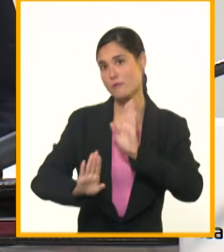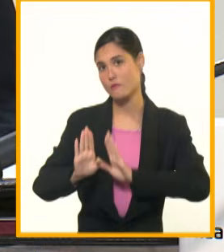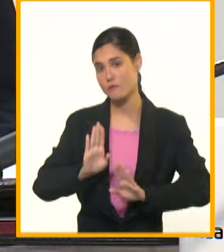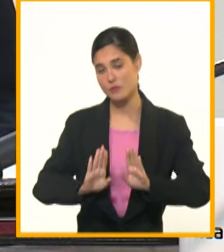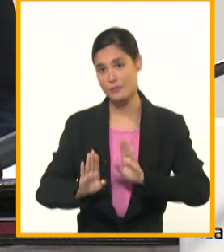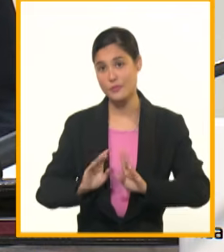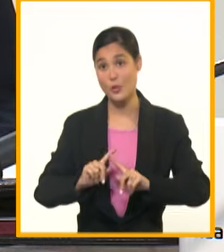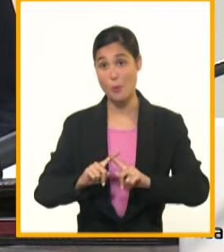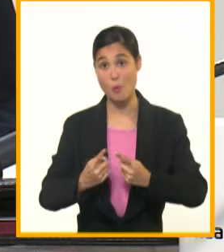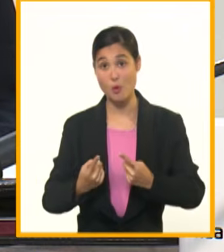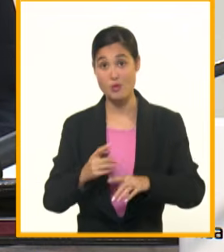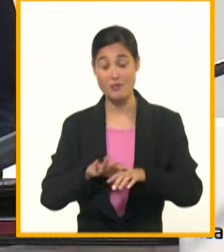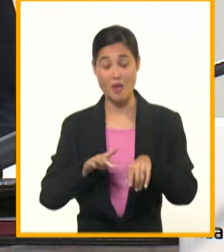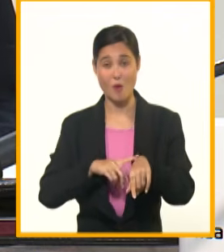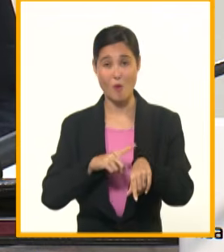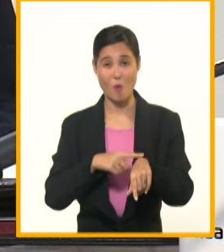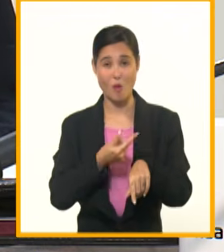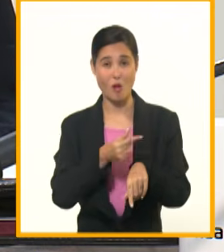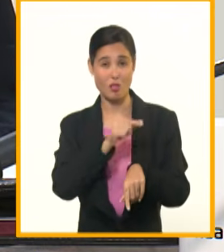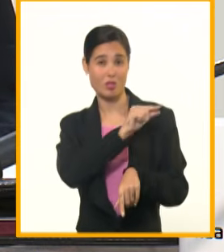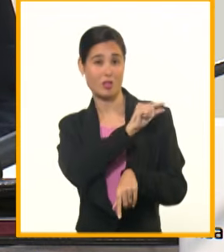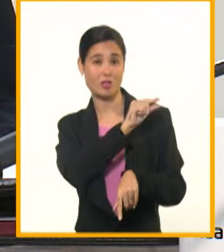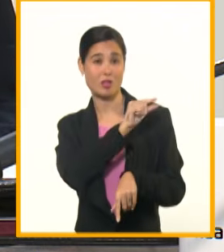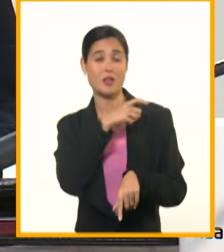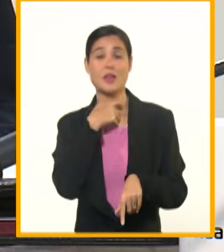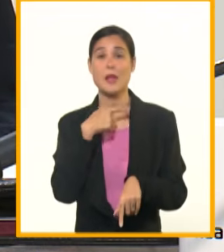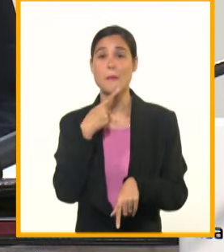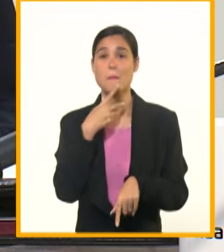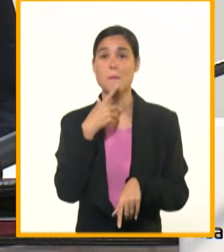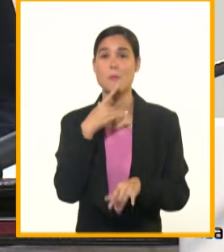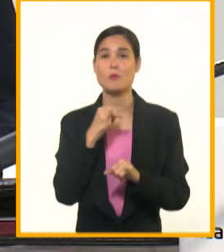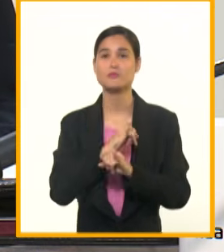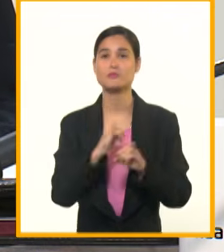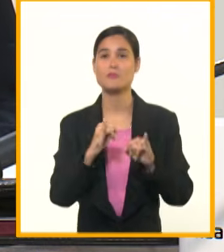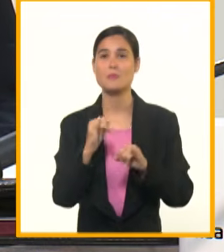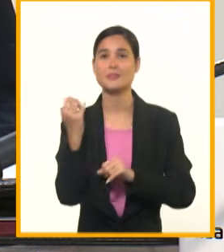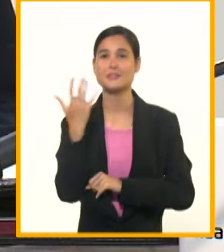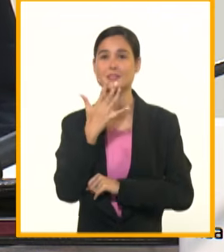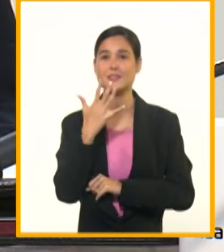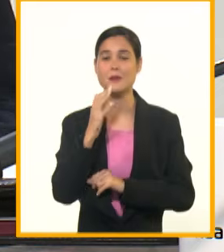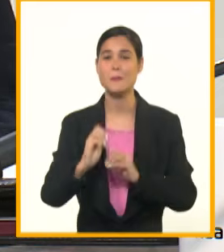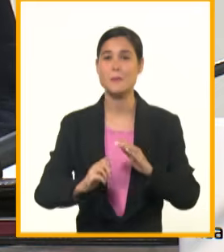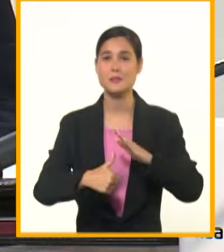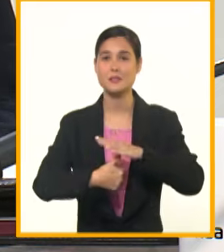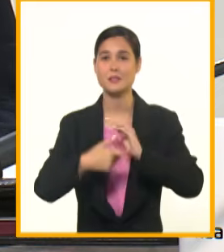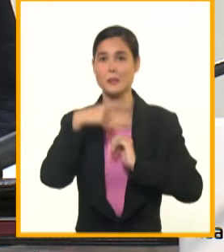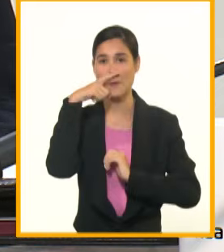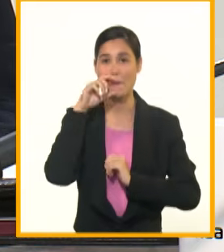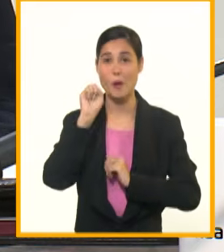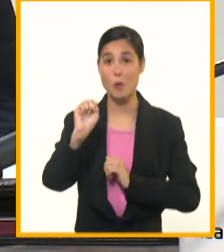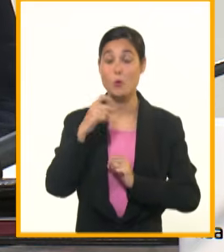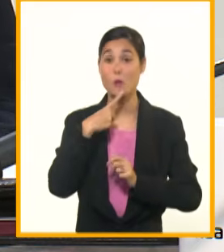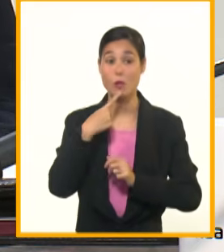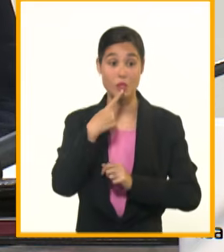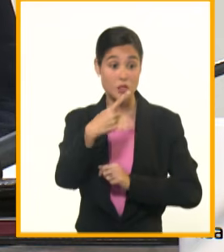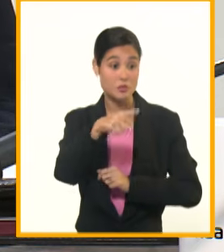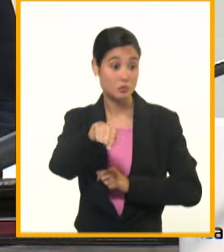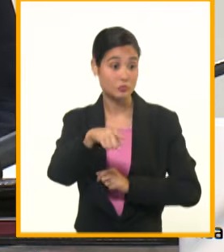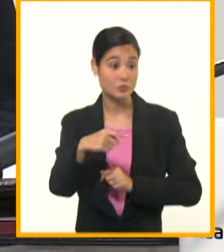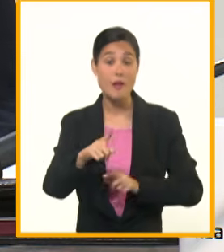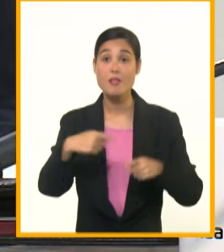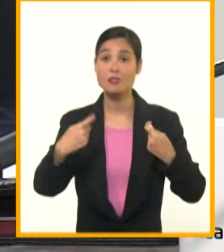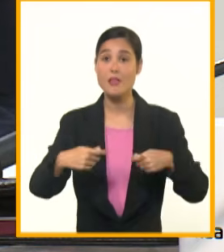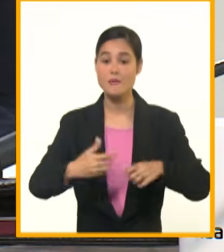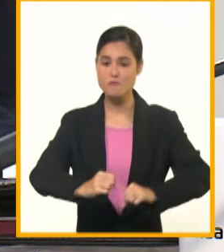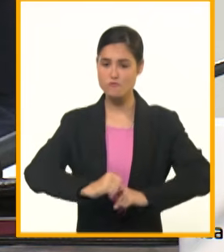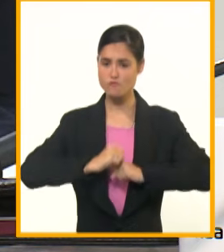en las últimas horas el mensaje del presidente Nicolás Maduro diciendo firmeza frente al imperio y además